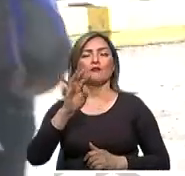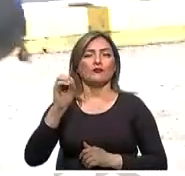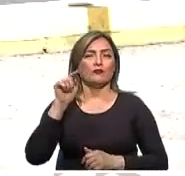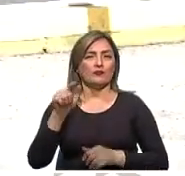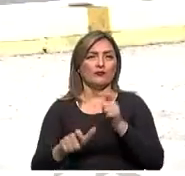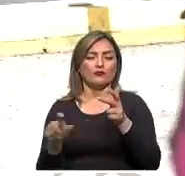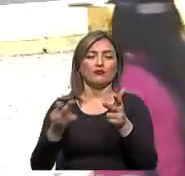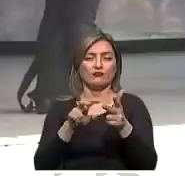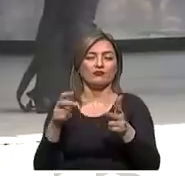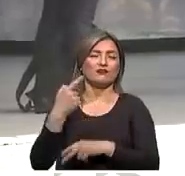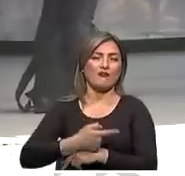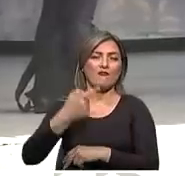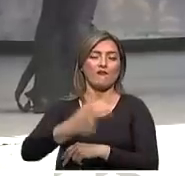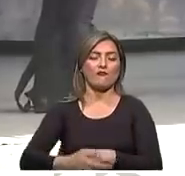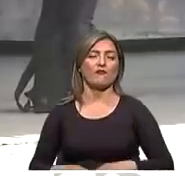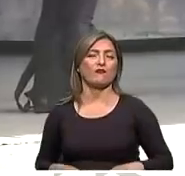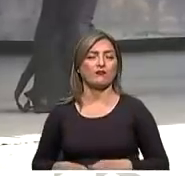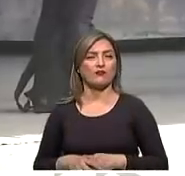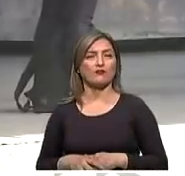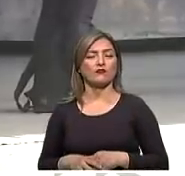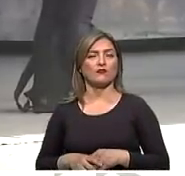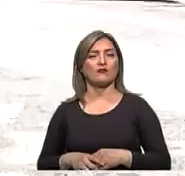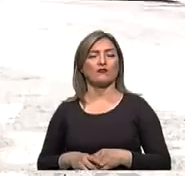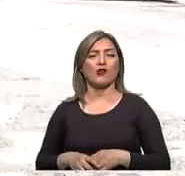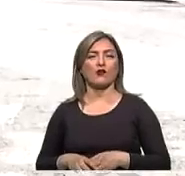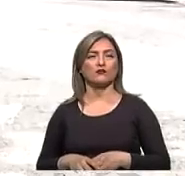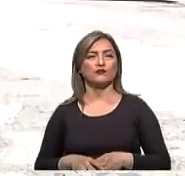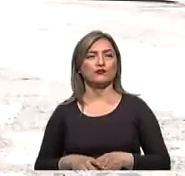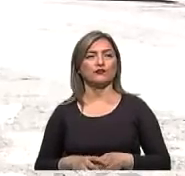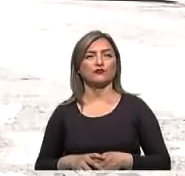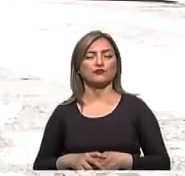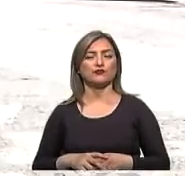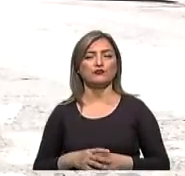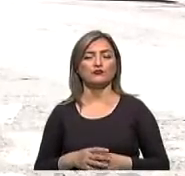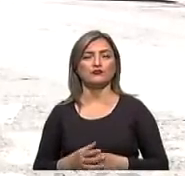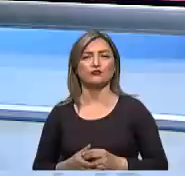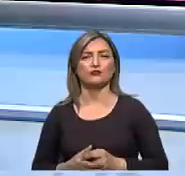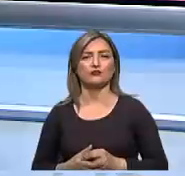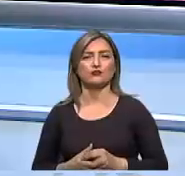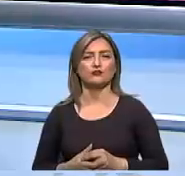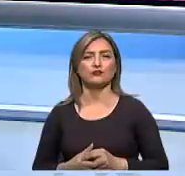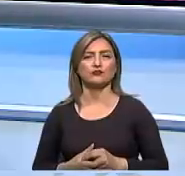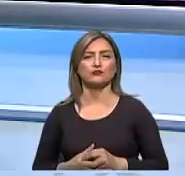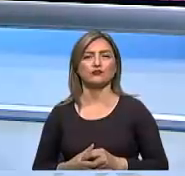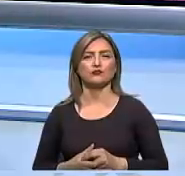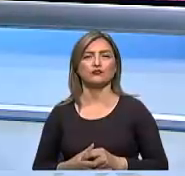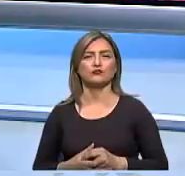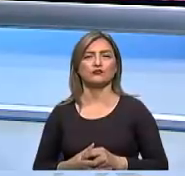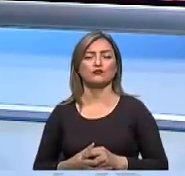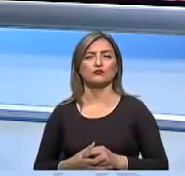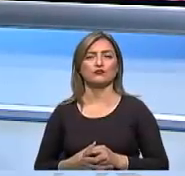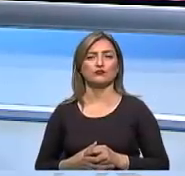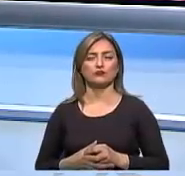mil personas se transportan diariamente en estas unidades. En Quito, Andrea Samaniego, 24 horas. Y como